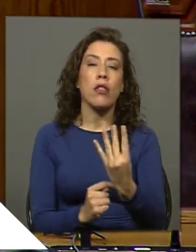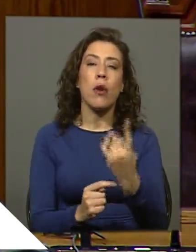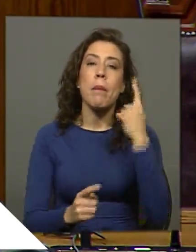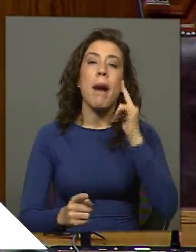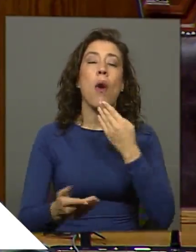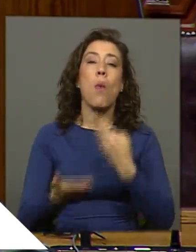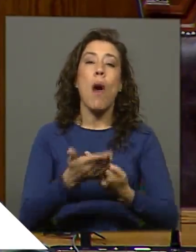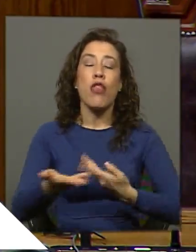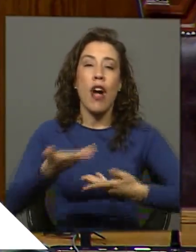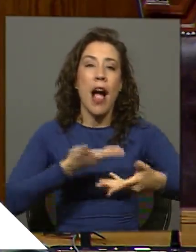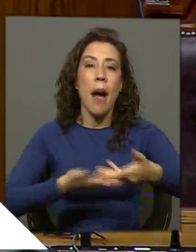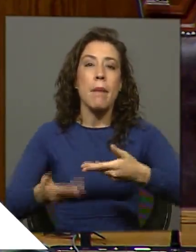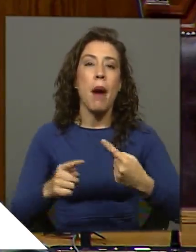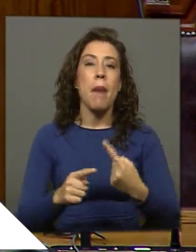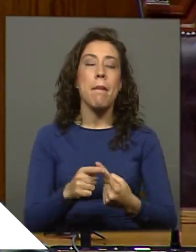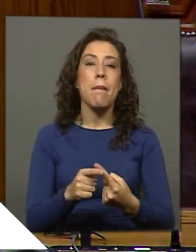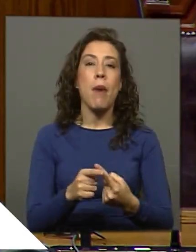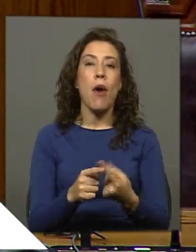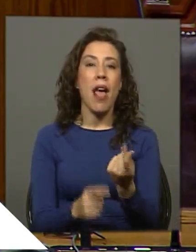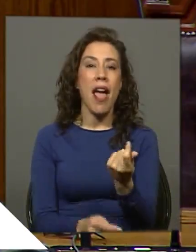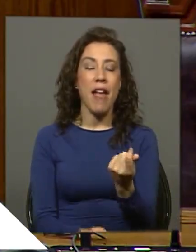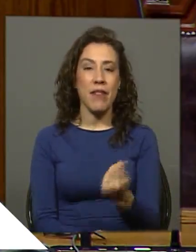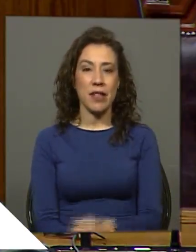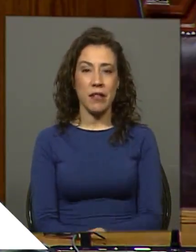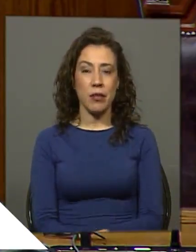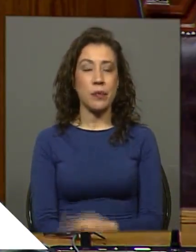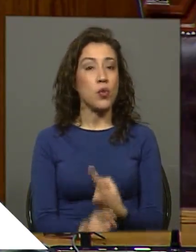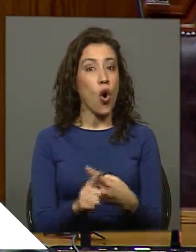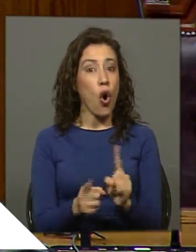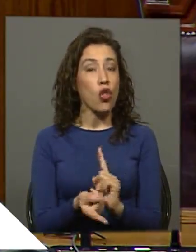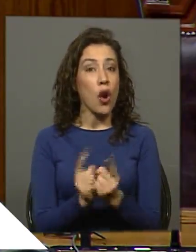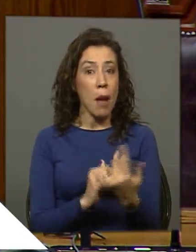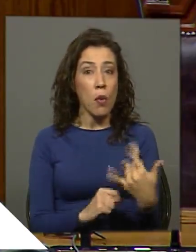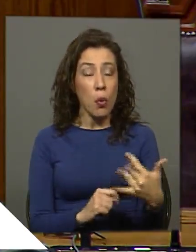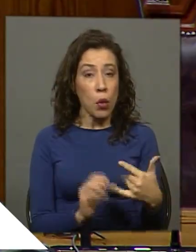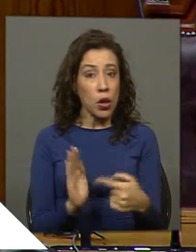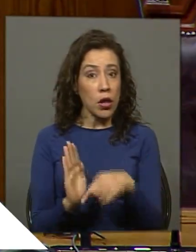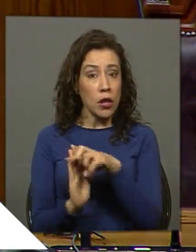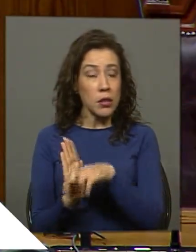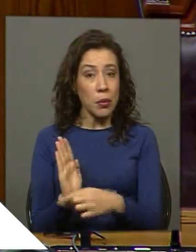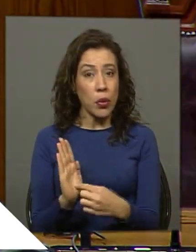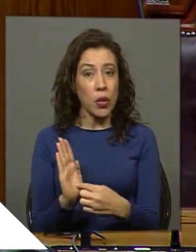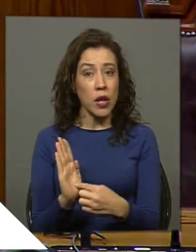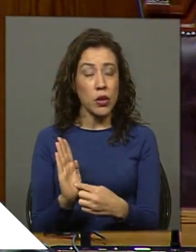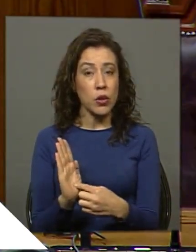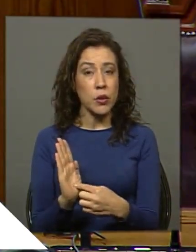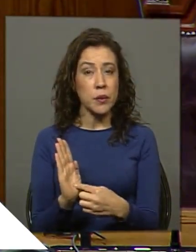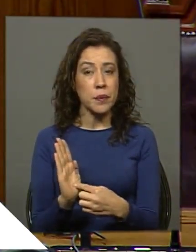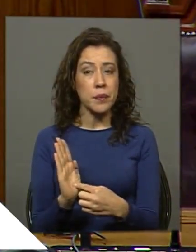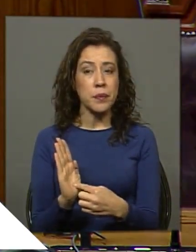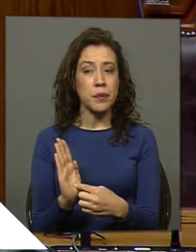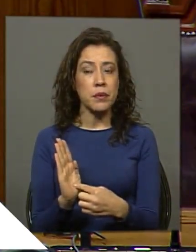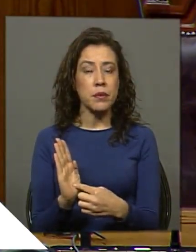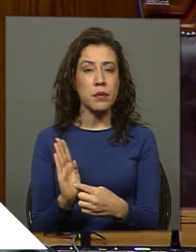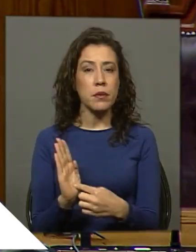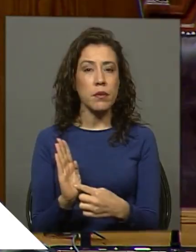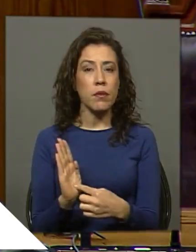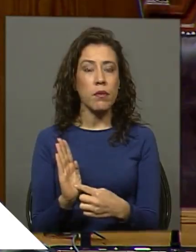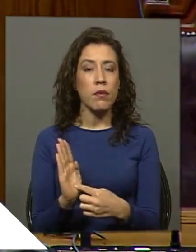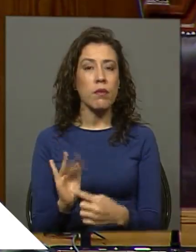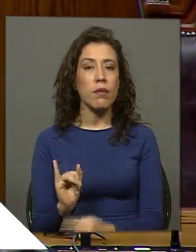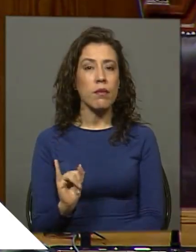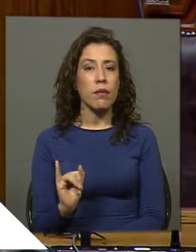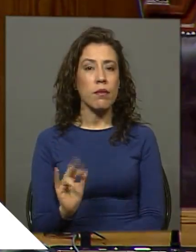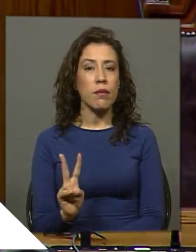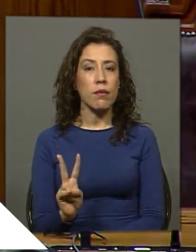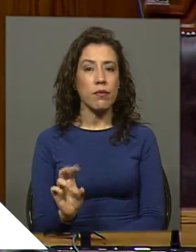por último el otro gran cambio que tiene esto tiene que ver con el valor agregado el IVA